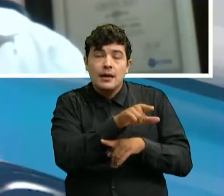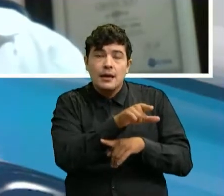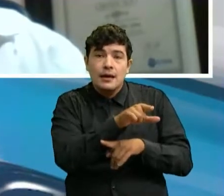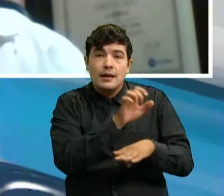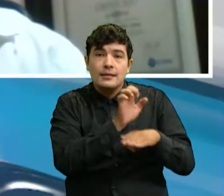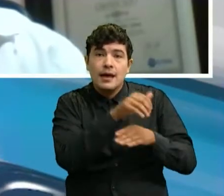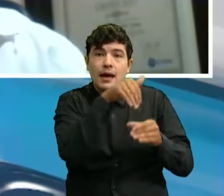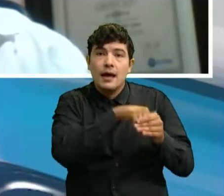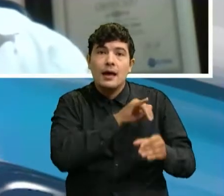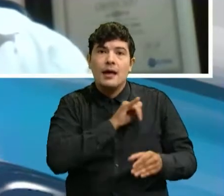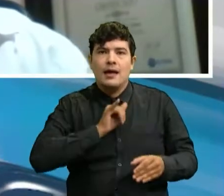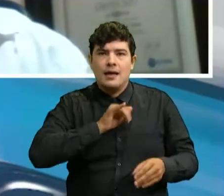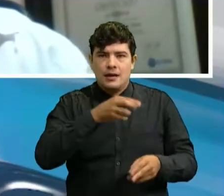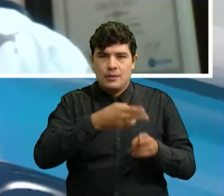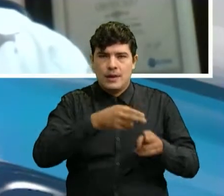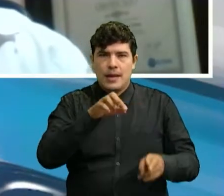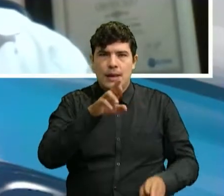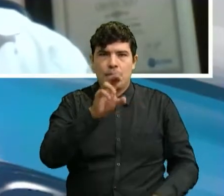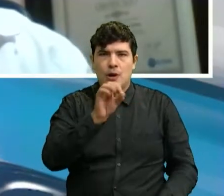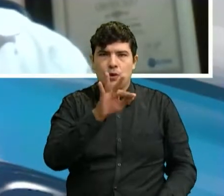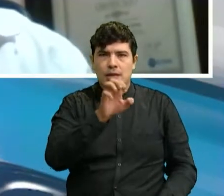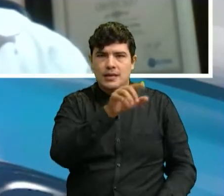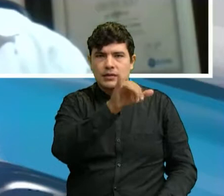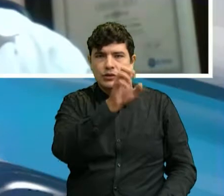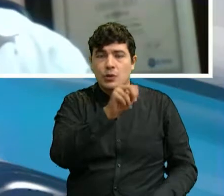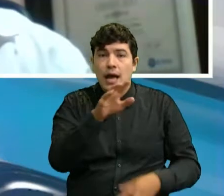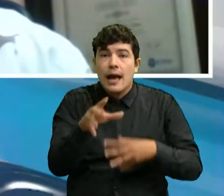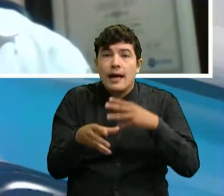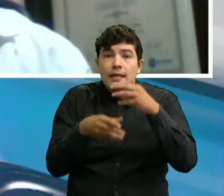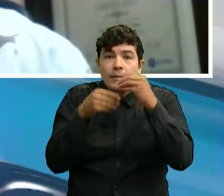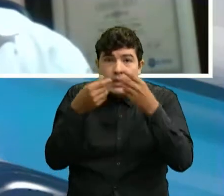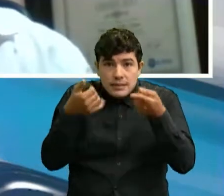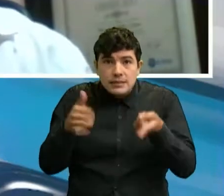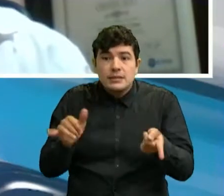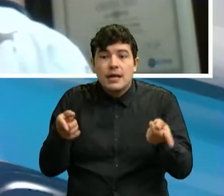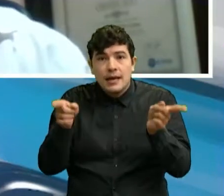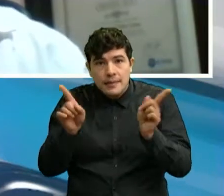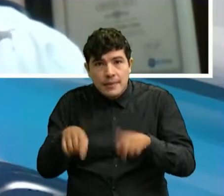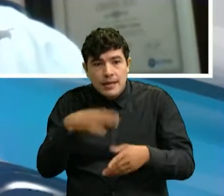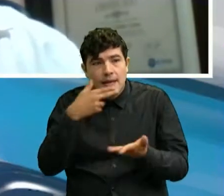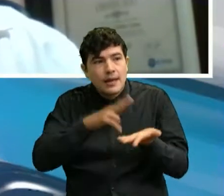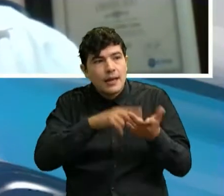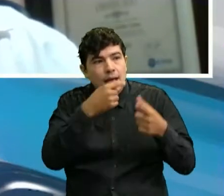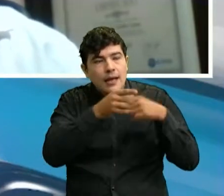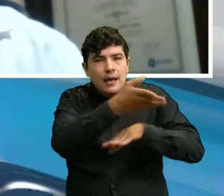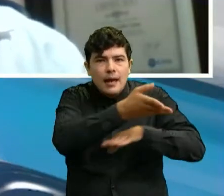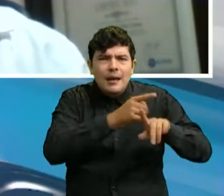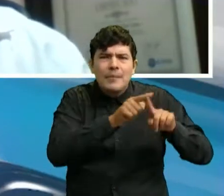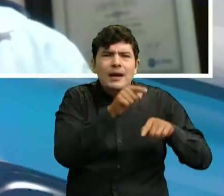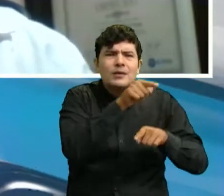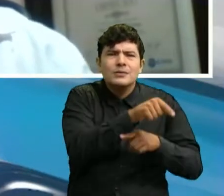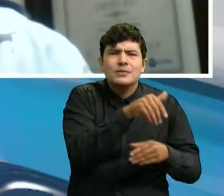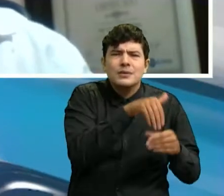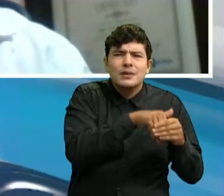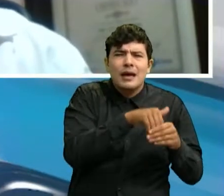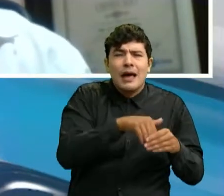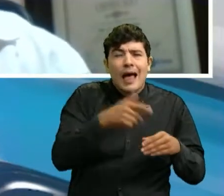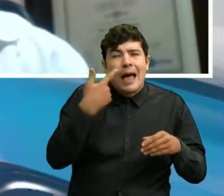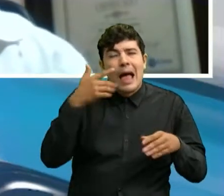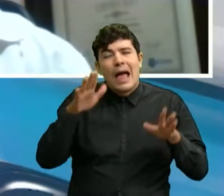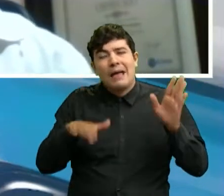protección, y adicional a eso ya se tramitó toda la solicitud, pero a veces los fondos empiezan como a que sí, como que